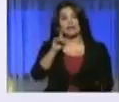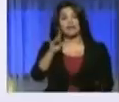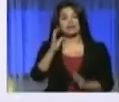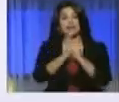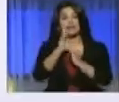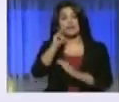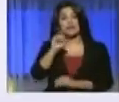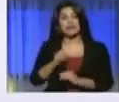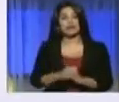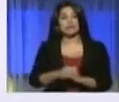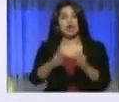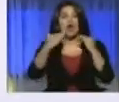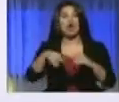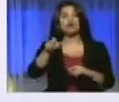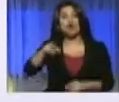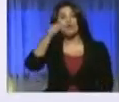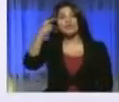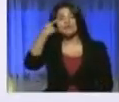Minh, Naguará, pues.